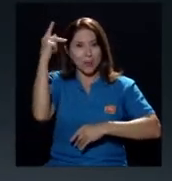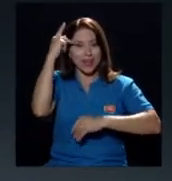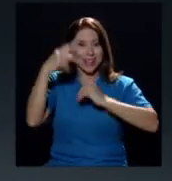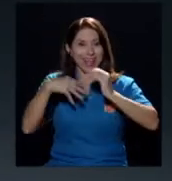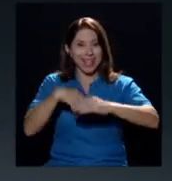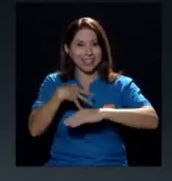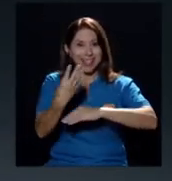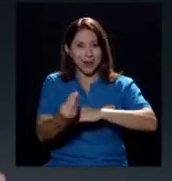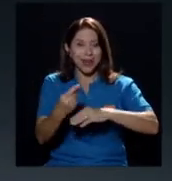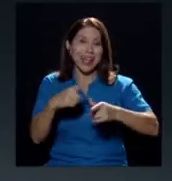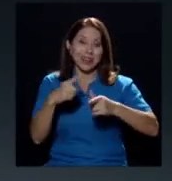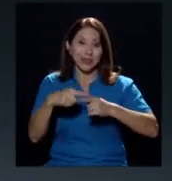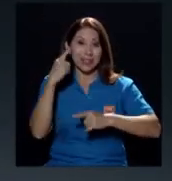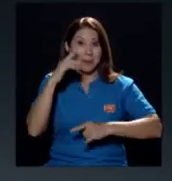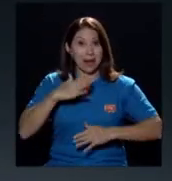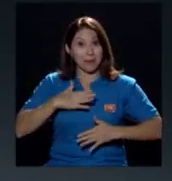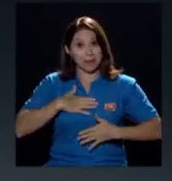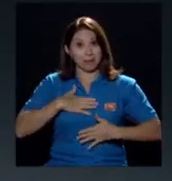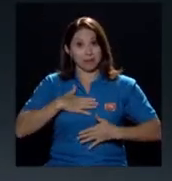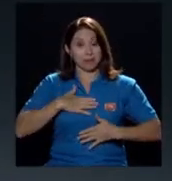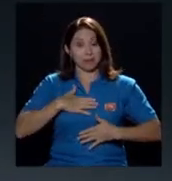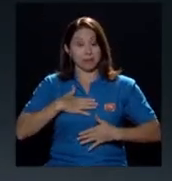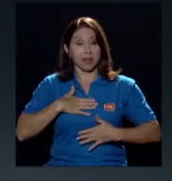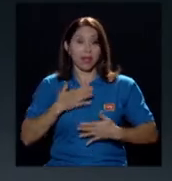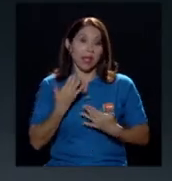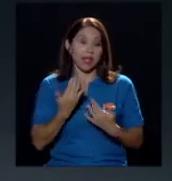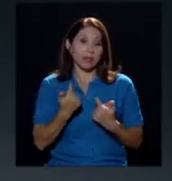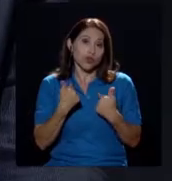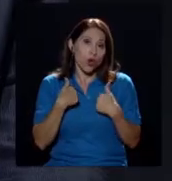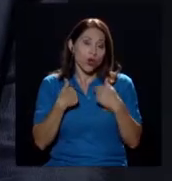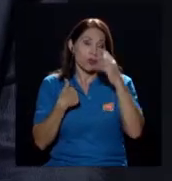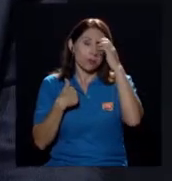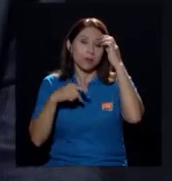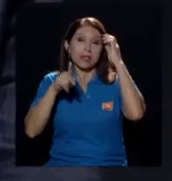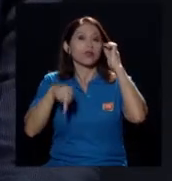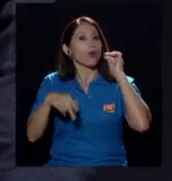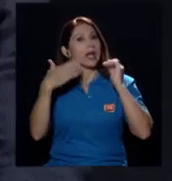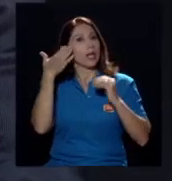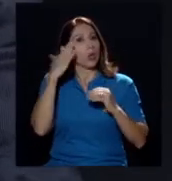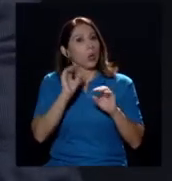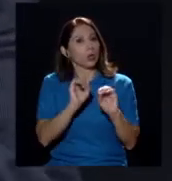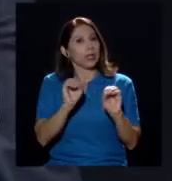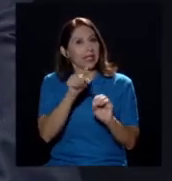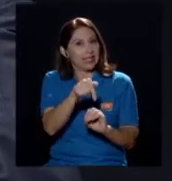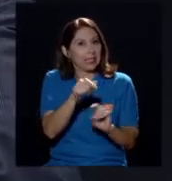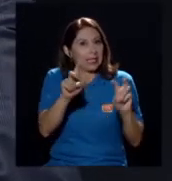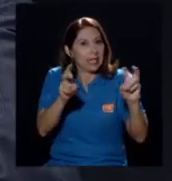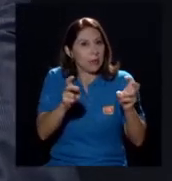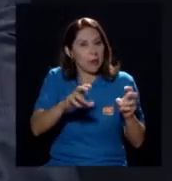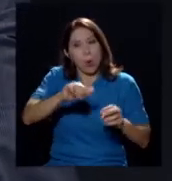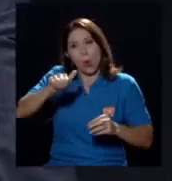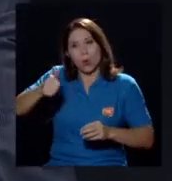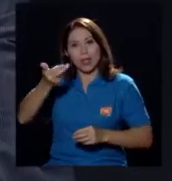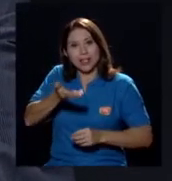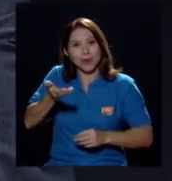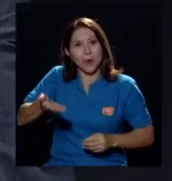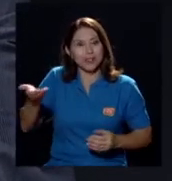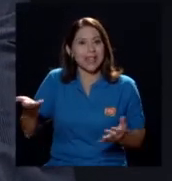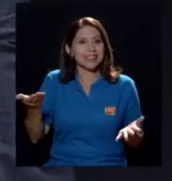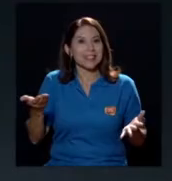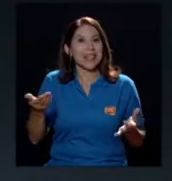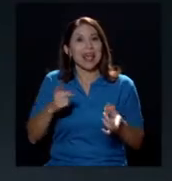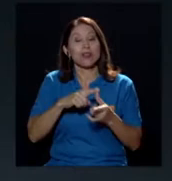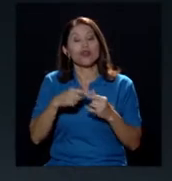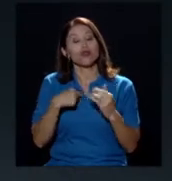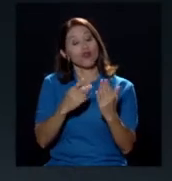y entonces para mí que soy un desconocedor de eso y de muchas otras cosas pues me